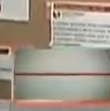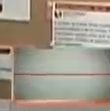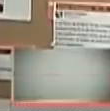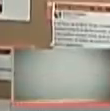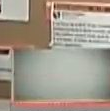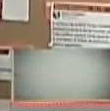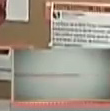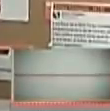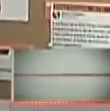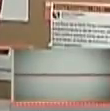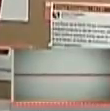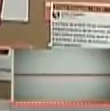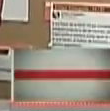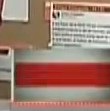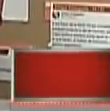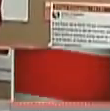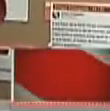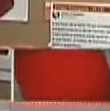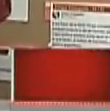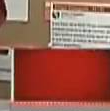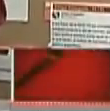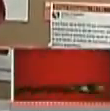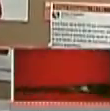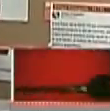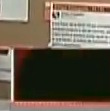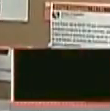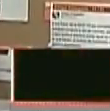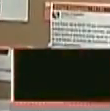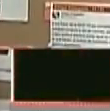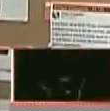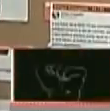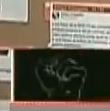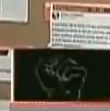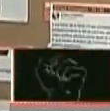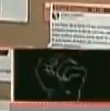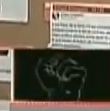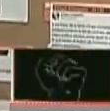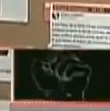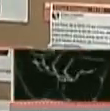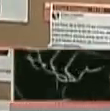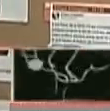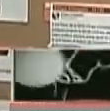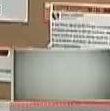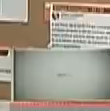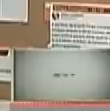problema. Para ustedes ese no es el problema. Para ustedes el problema es ese pueblo.